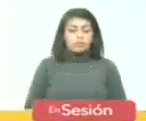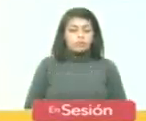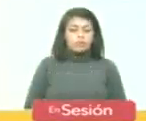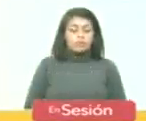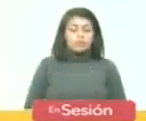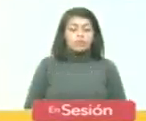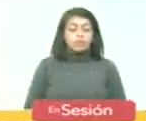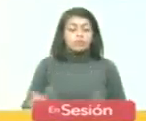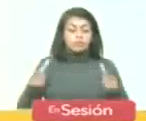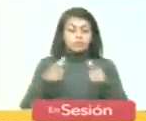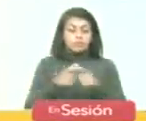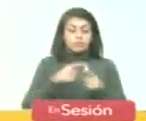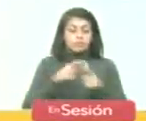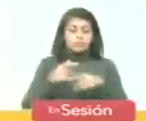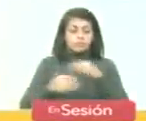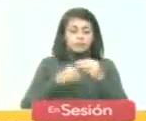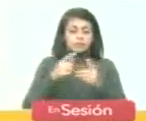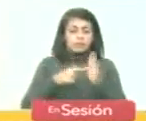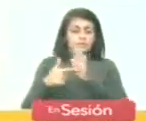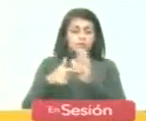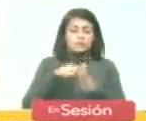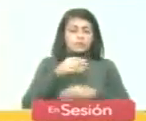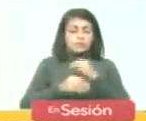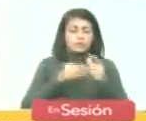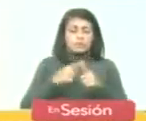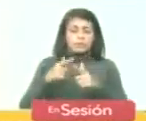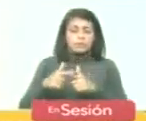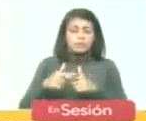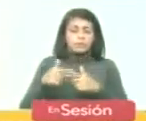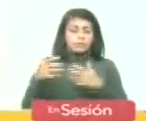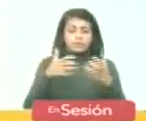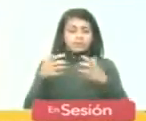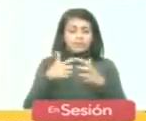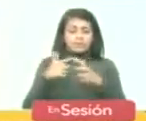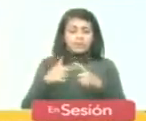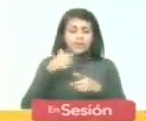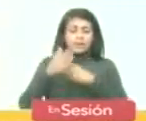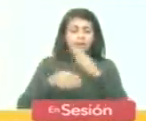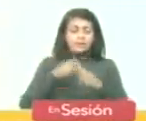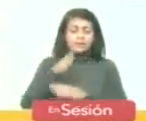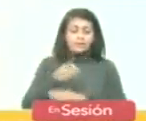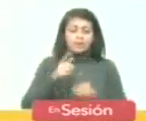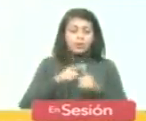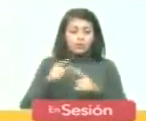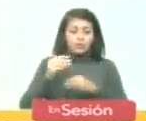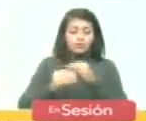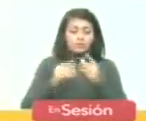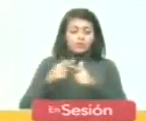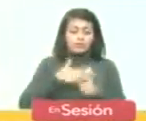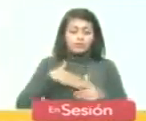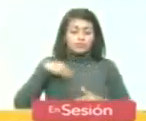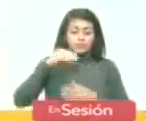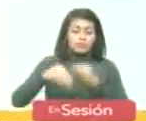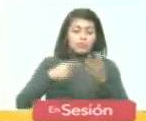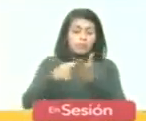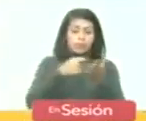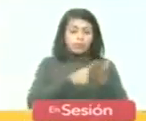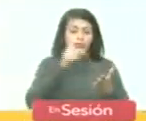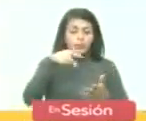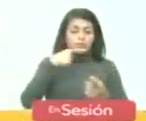Fue a reunirse con el imperio que intentó generar una guerra civil en Venezuela, que intentó generar un derramamiento de sangre, que pagó